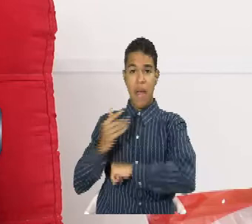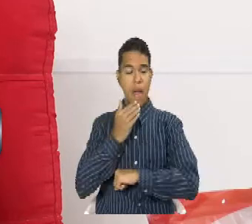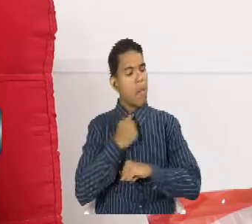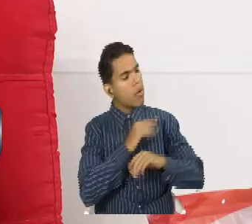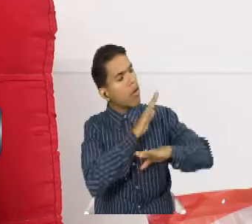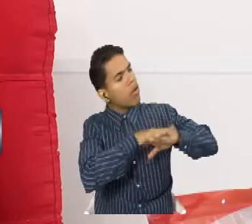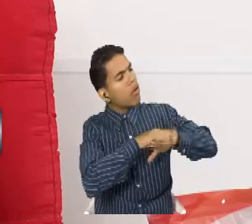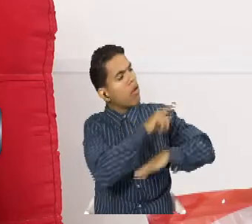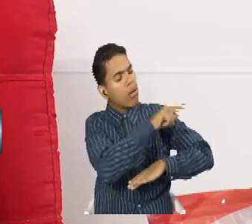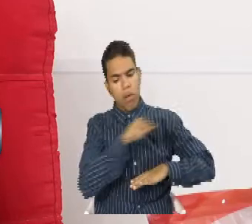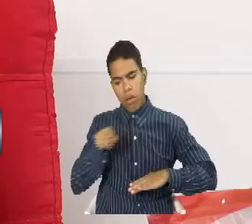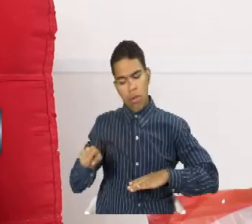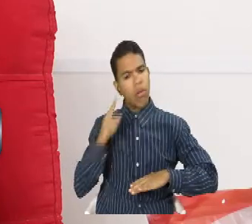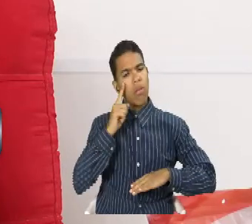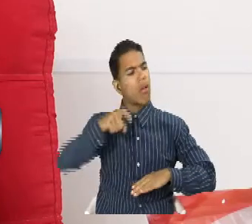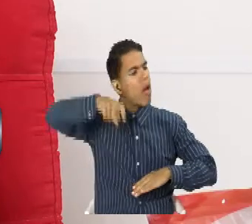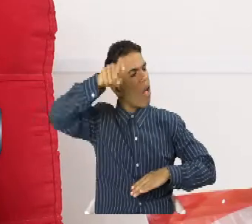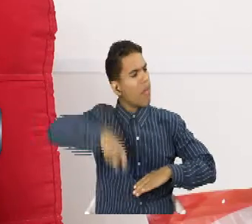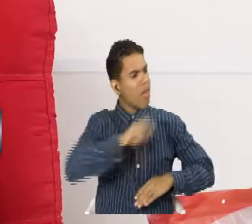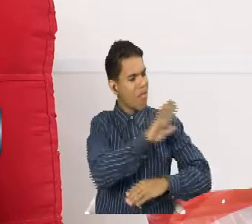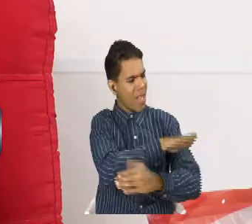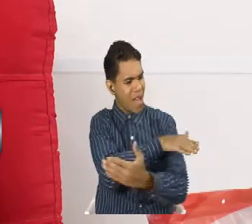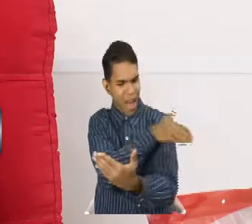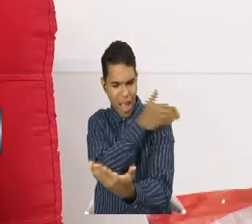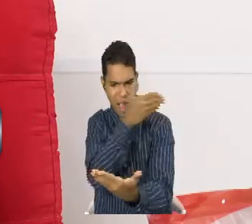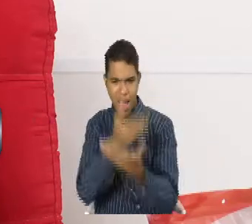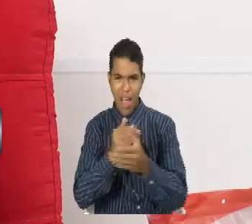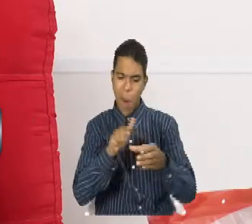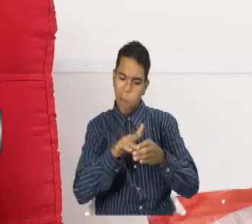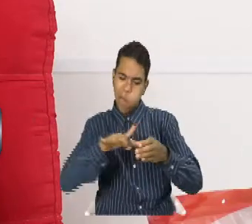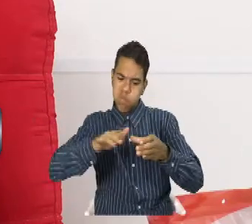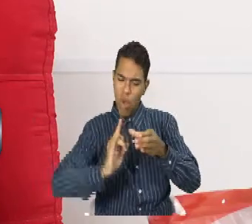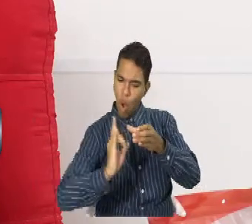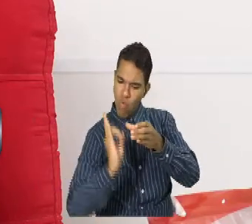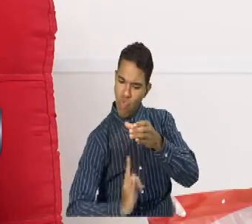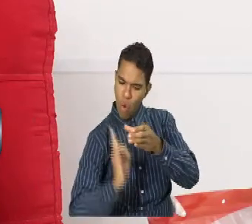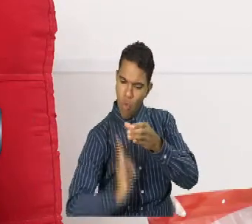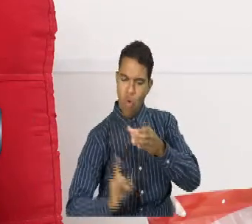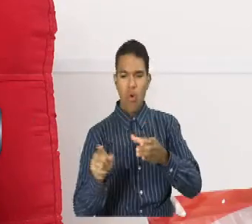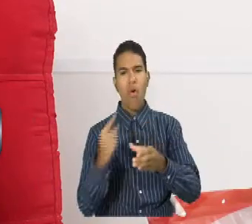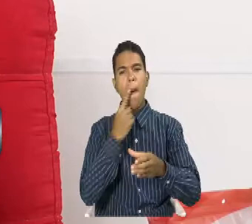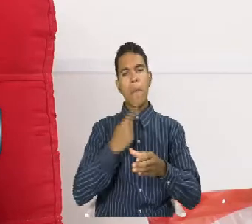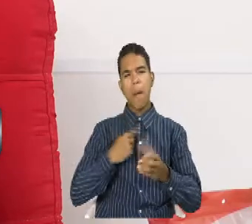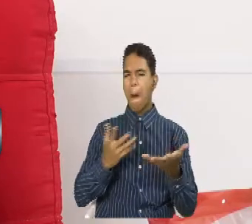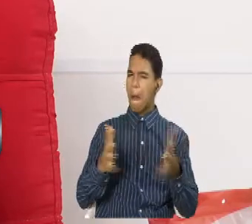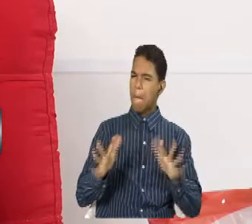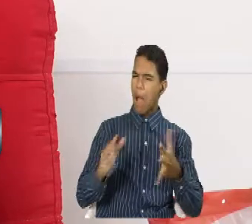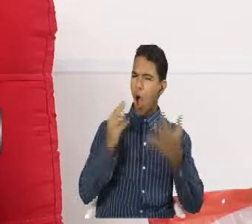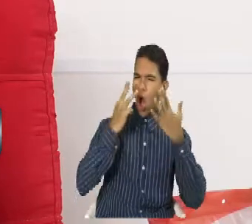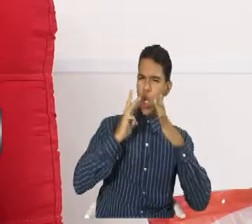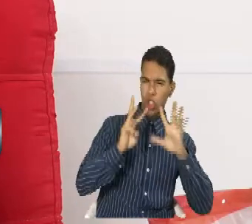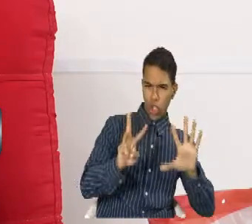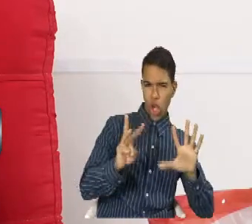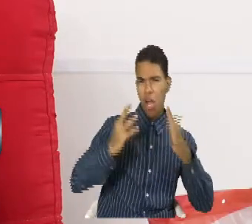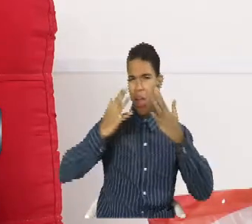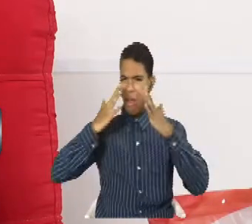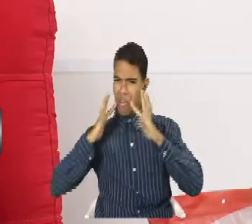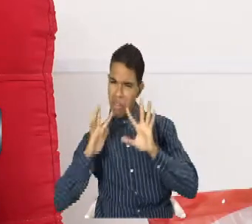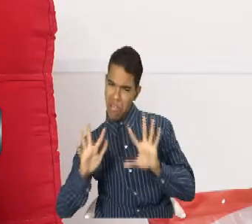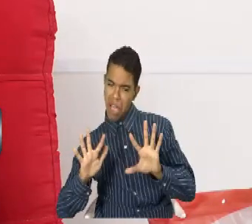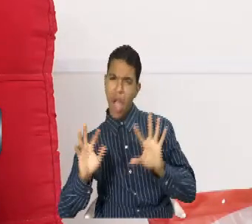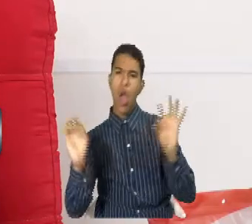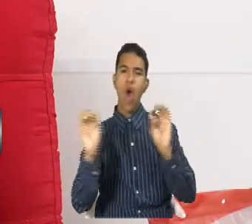mis pacientes deben ser hasta que terminen de drenar. Hay pacientes que pueden llegar a drenar entre 8 días a 15 días, como hay otros que pueden durar de